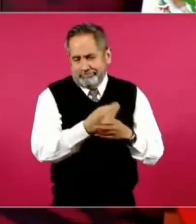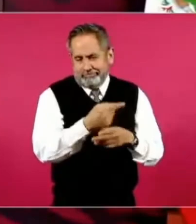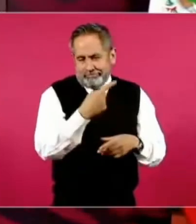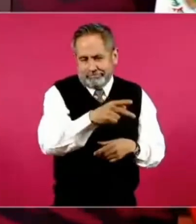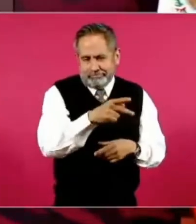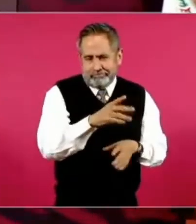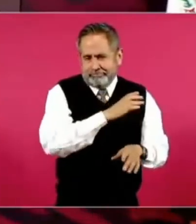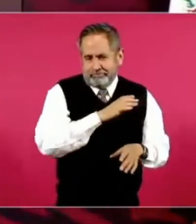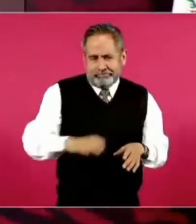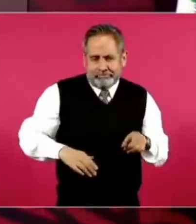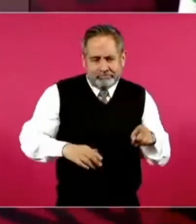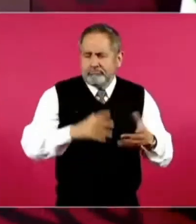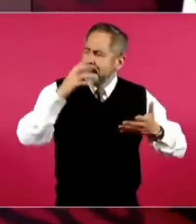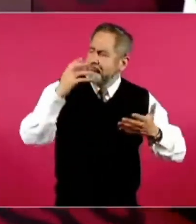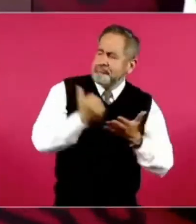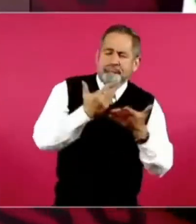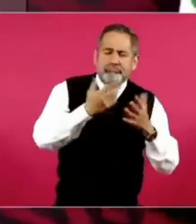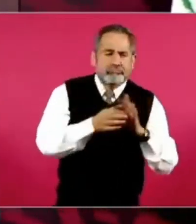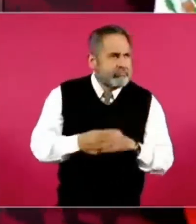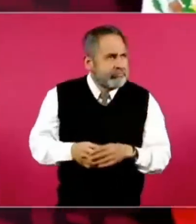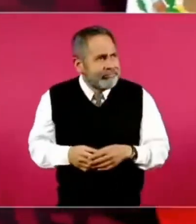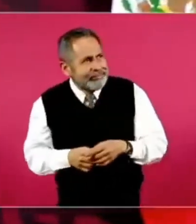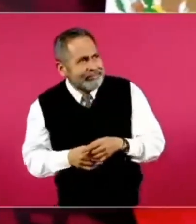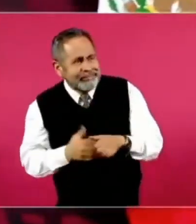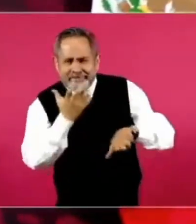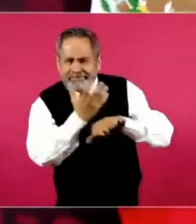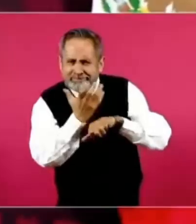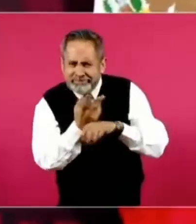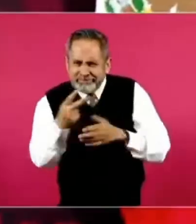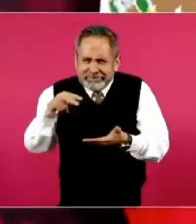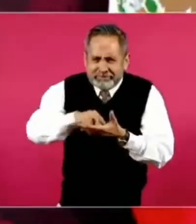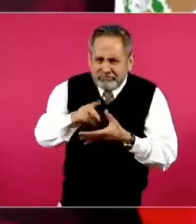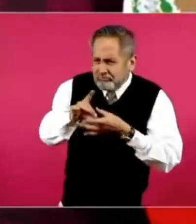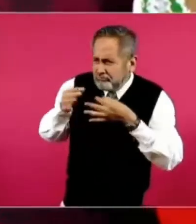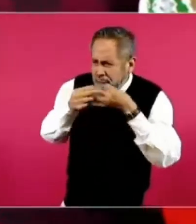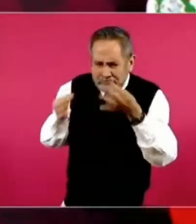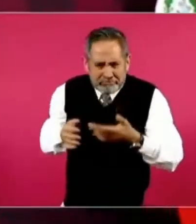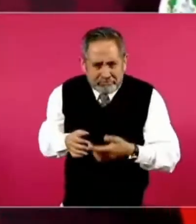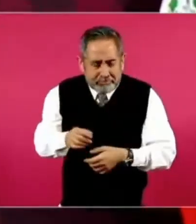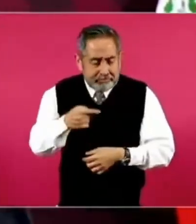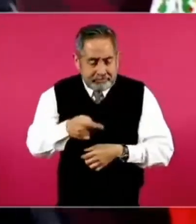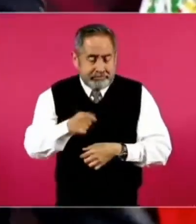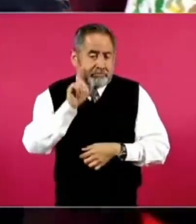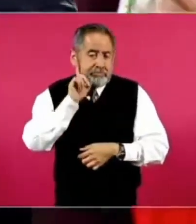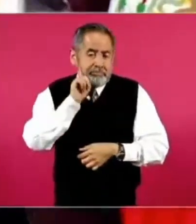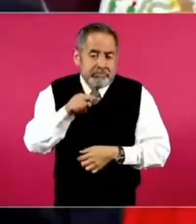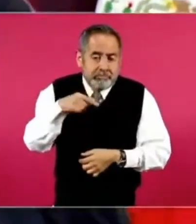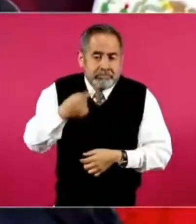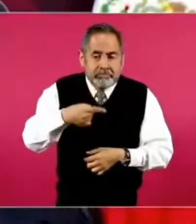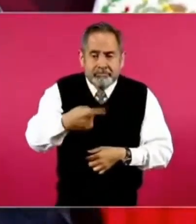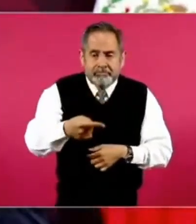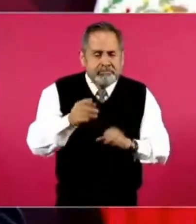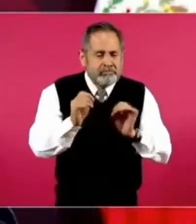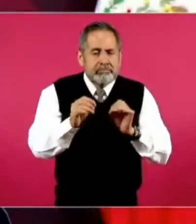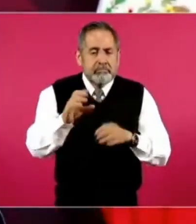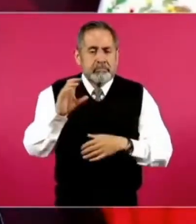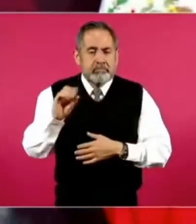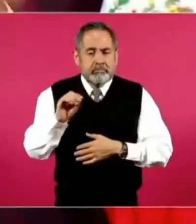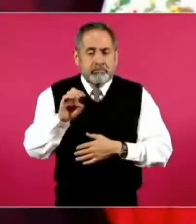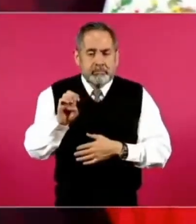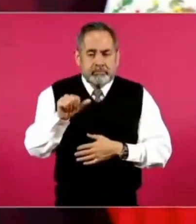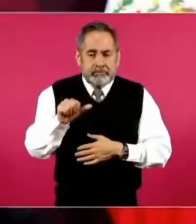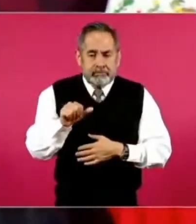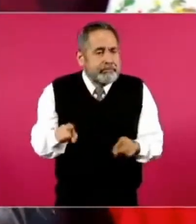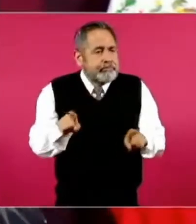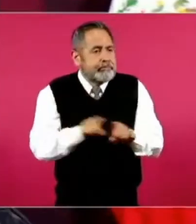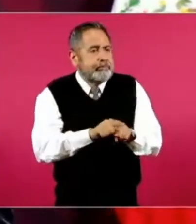uno de los candidatos. Y ese mismo día o el día siguiente salen los de la OEA a decir lo